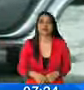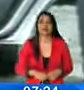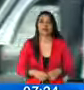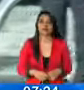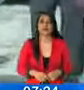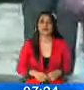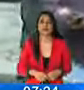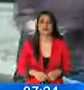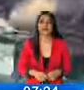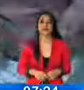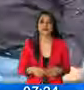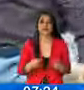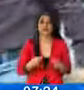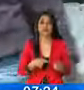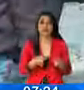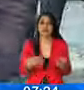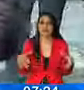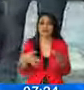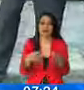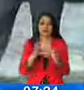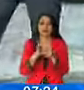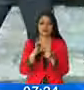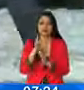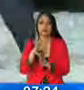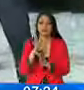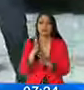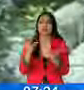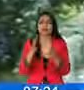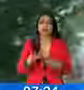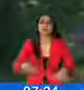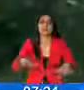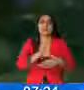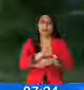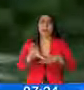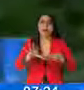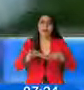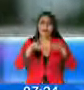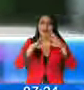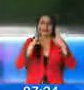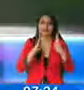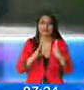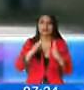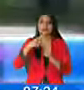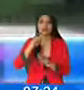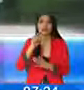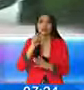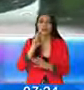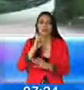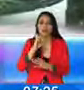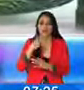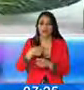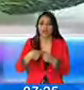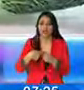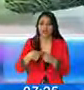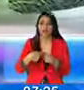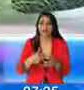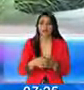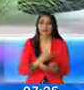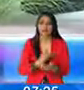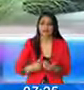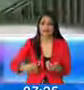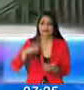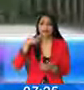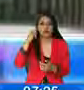El taller del Buró Político de Alianza País se desarrolló en una hostería en Puembo, nororiente de Quito, con la presencia del presidente saliente Rafael